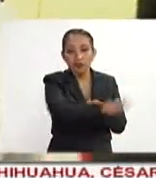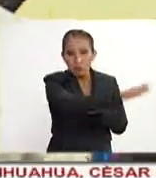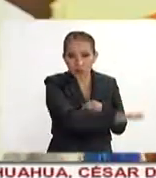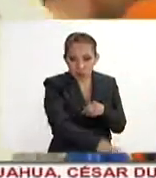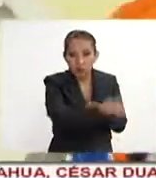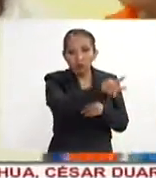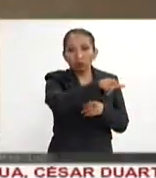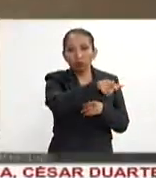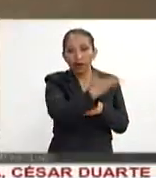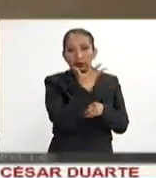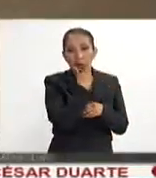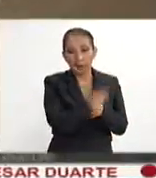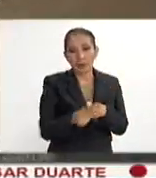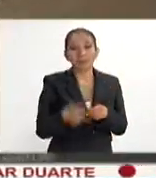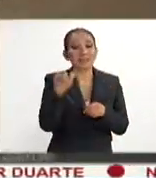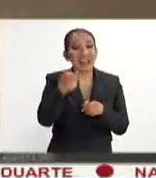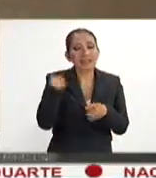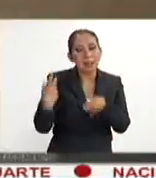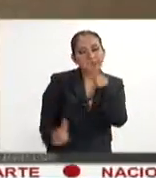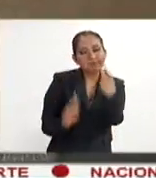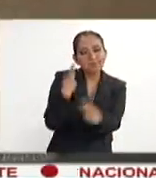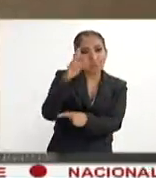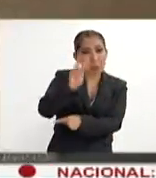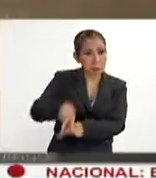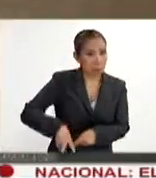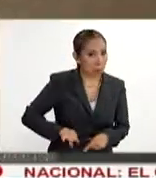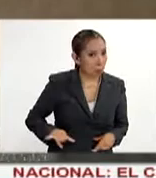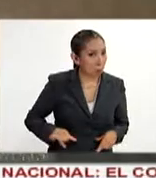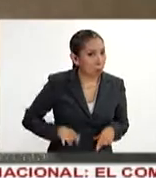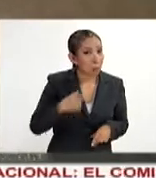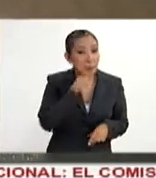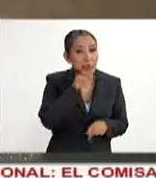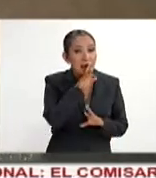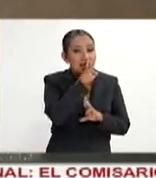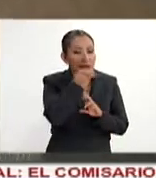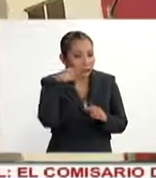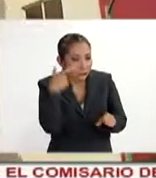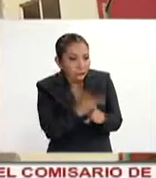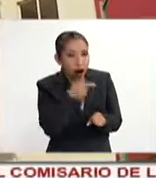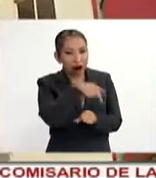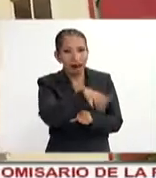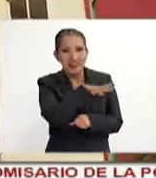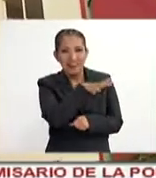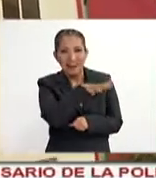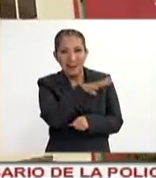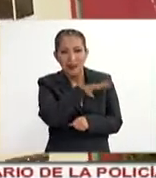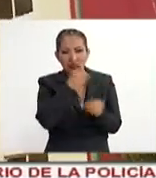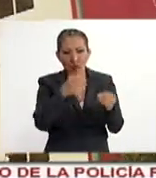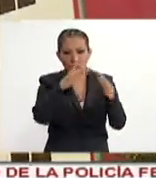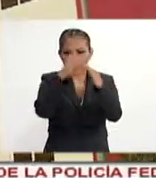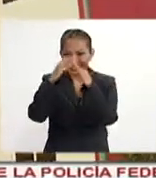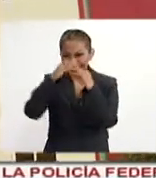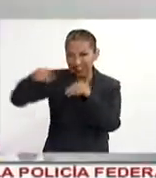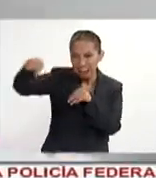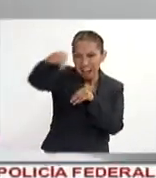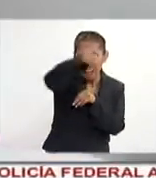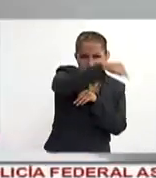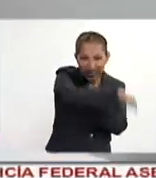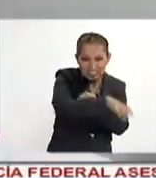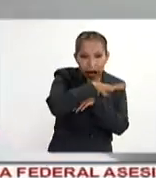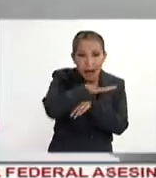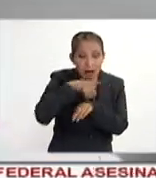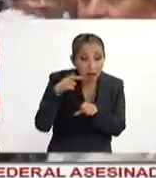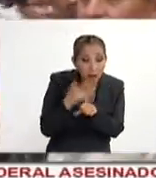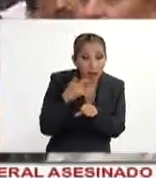48.6% son hombres. Esta encuesta de verdad interesante, donde también se revela que en muchos de estos hogares,